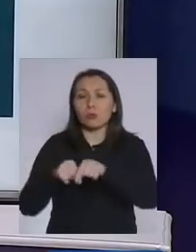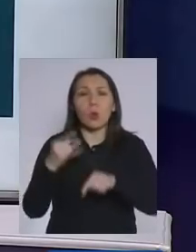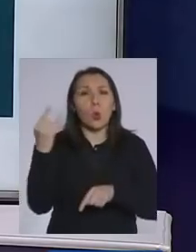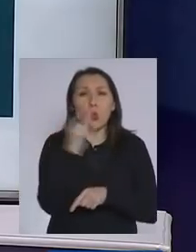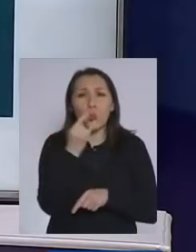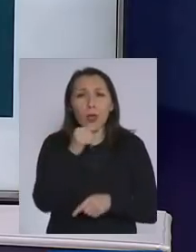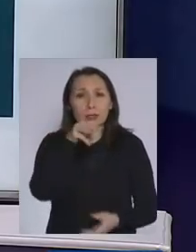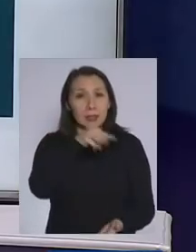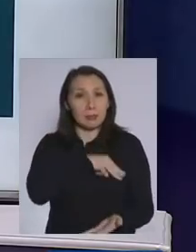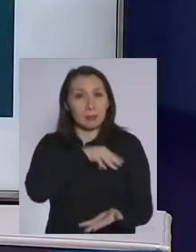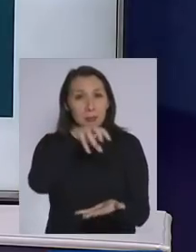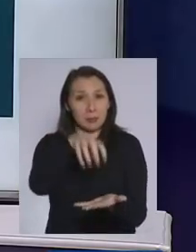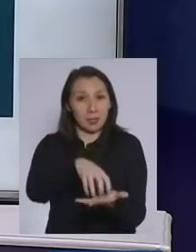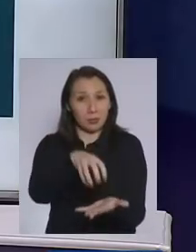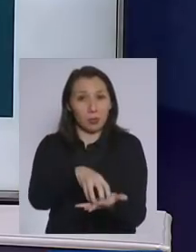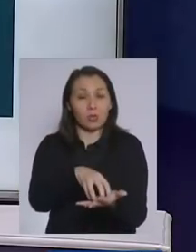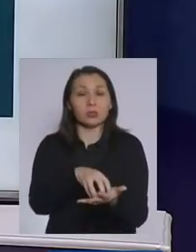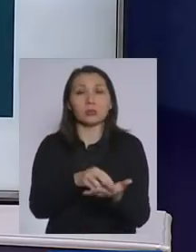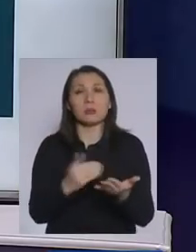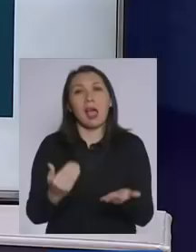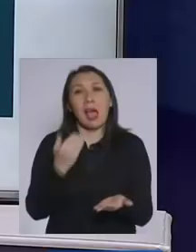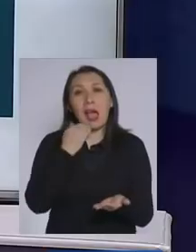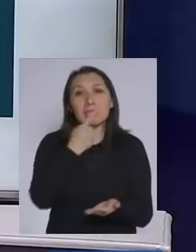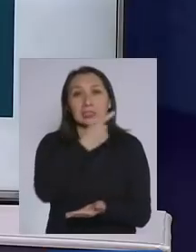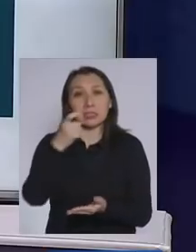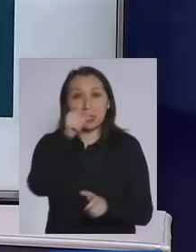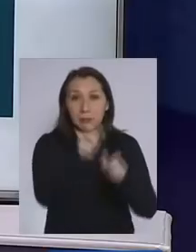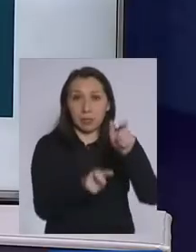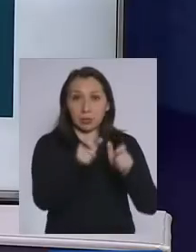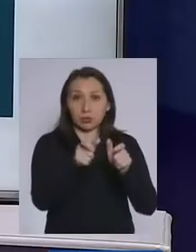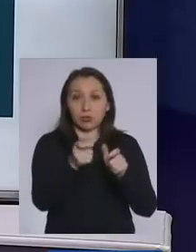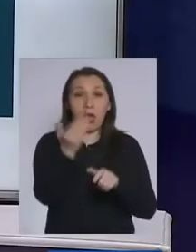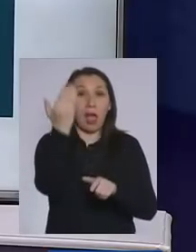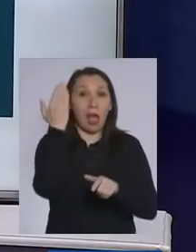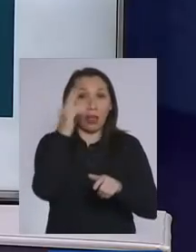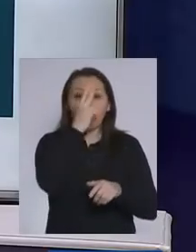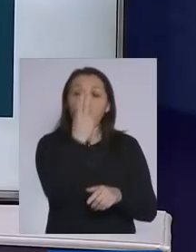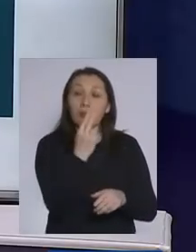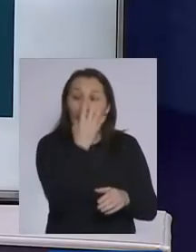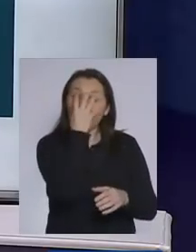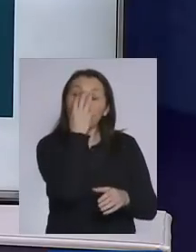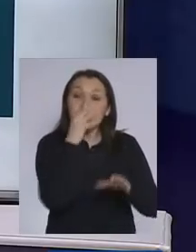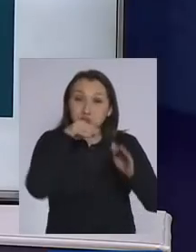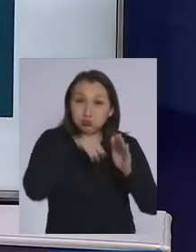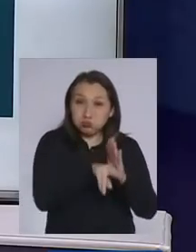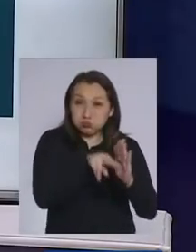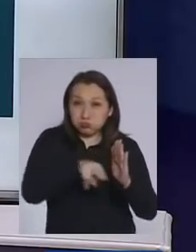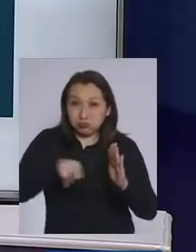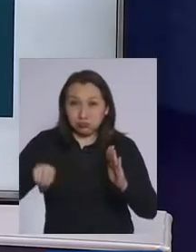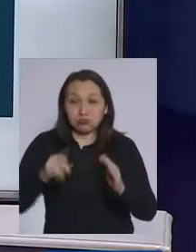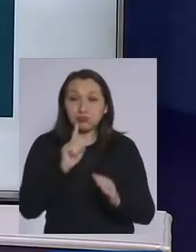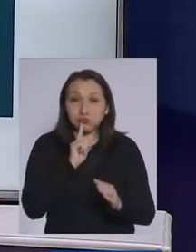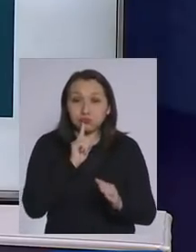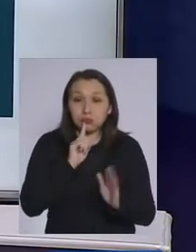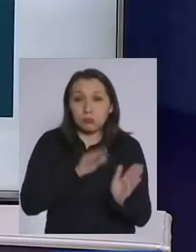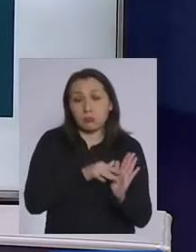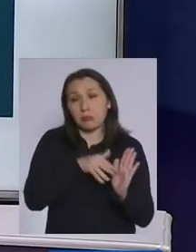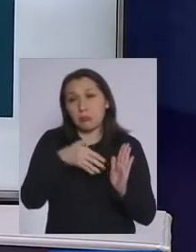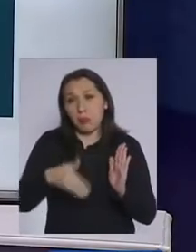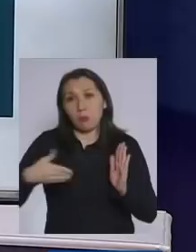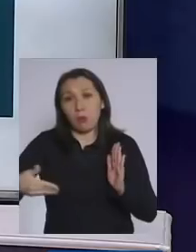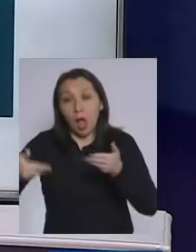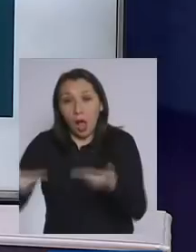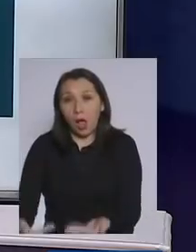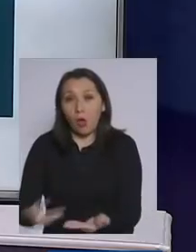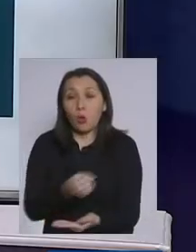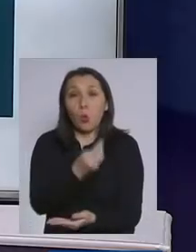urgencias de la región metropolitana, de casi 100 pacientes que se encontraban en ventilación mecánica invasiva, al día de hoy